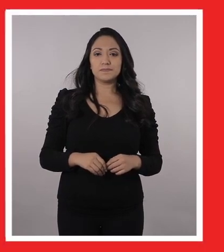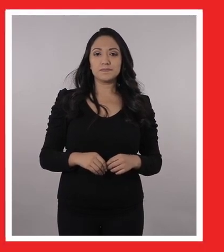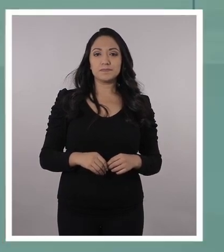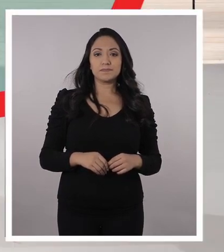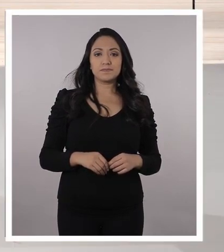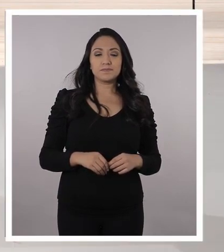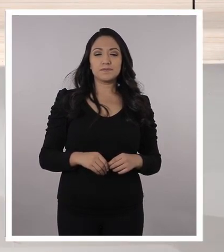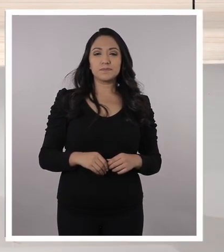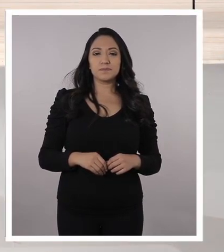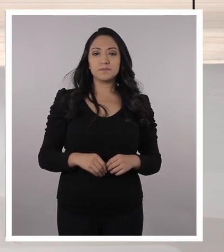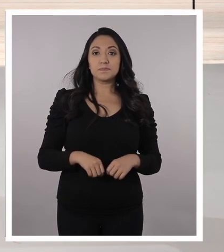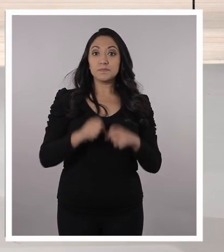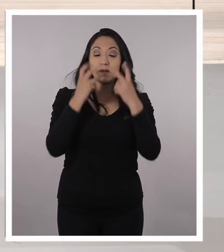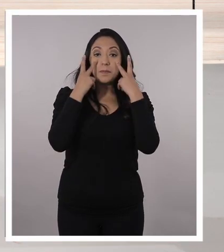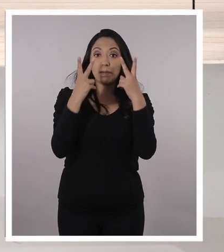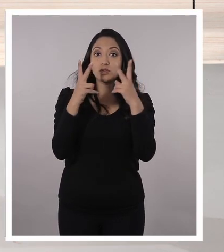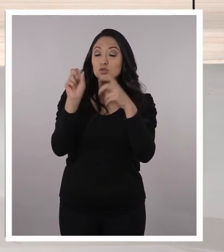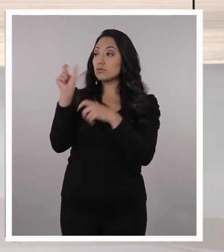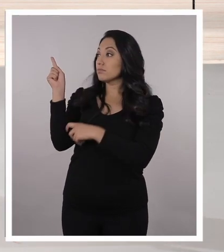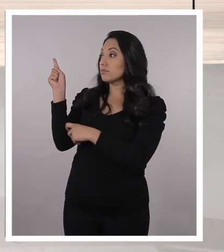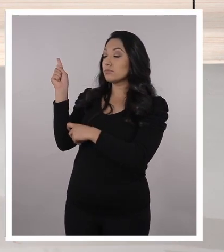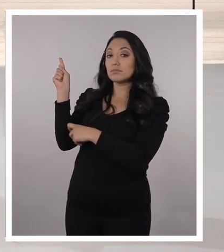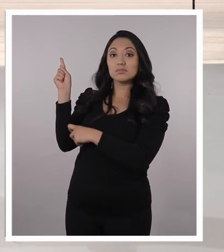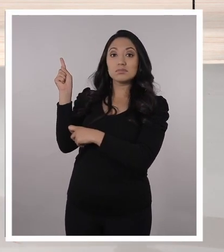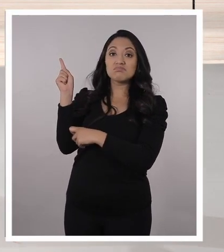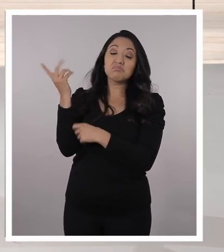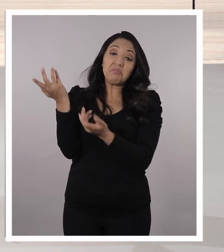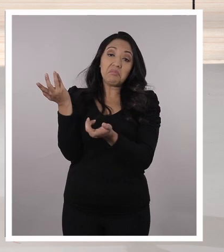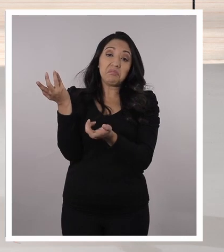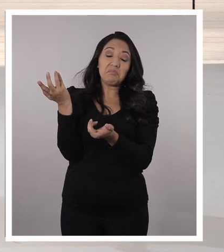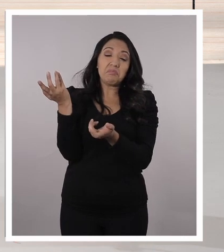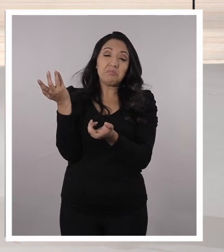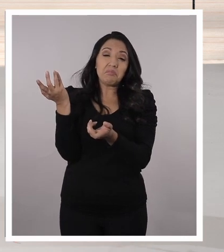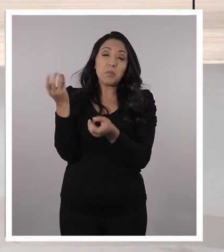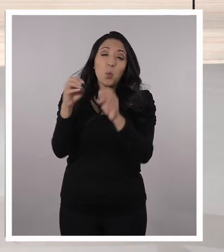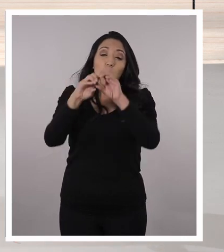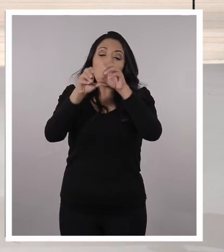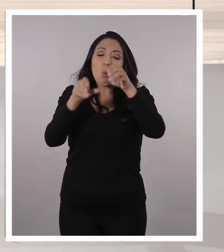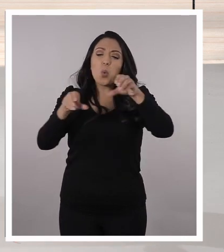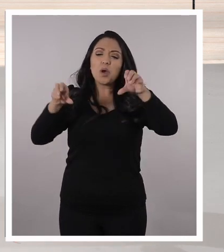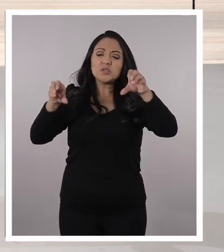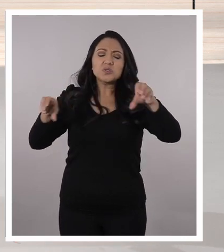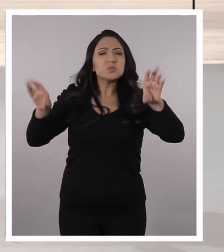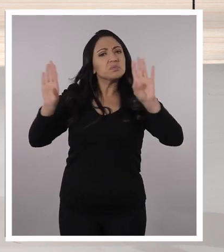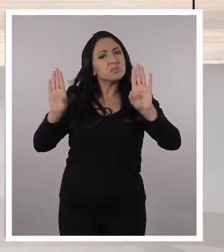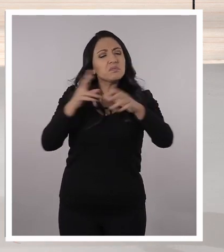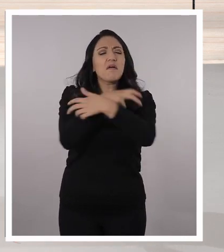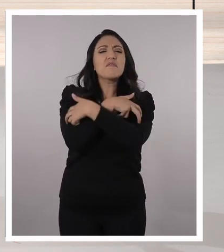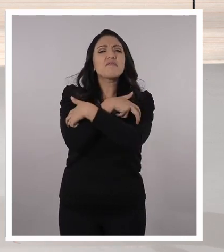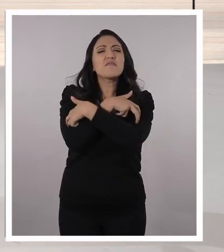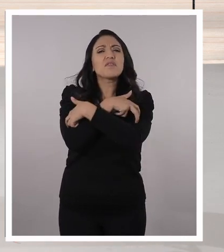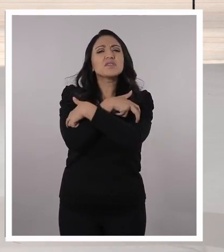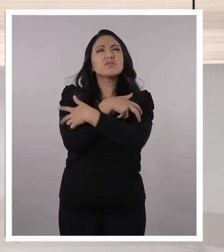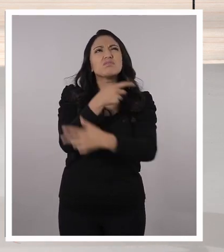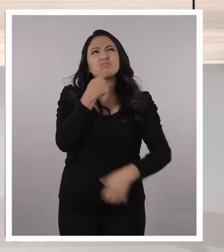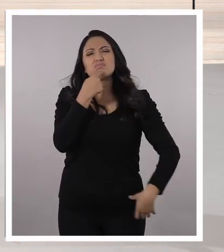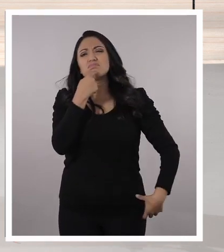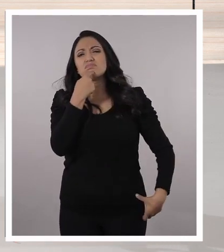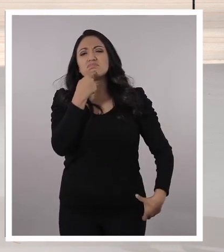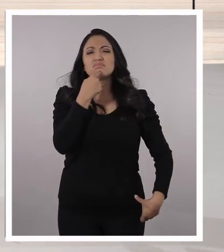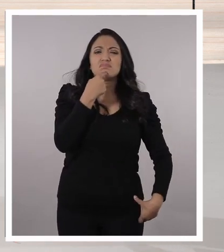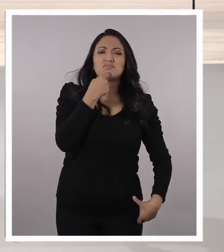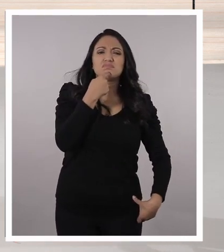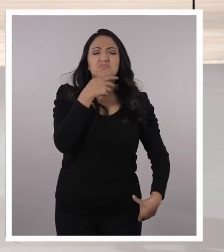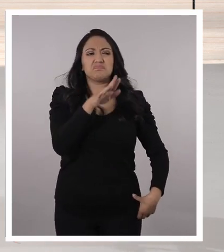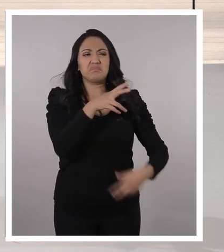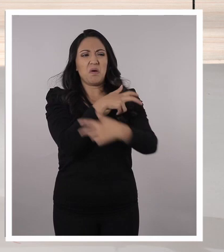Que vemos fósiles, ¿qué te parece? son fósiles, son unos huesos. Me llama la atención, hay una especie